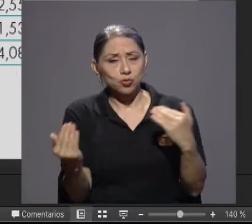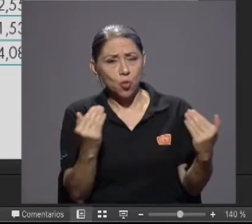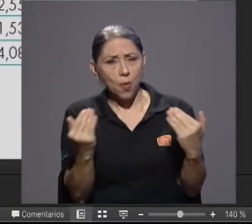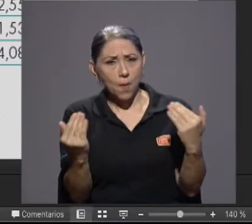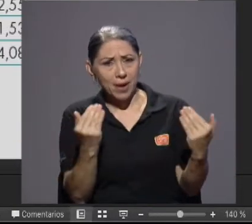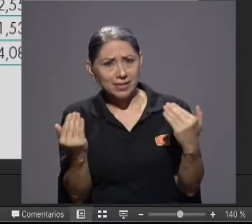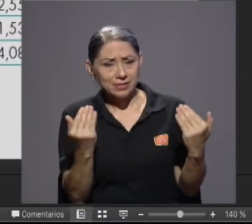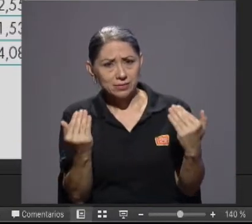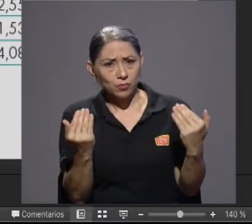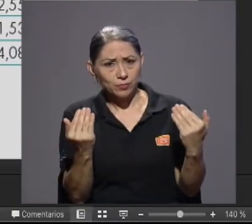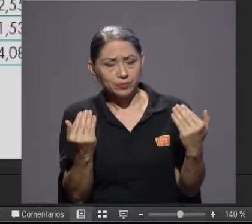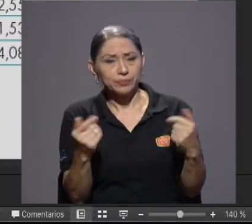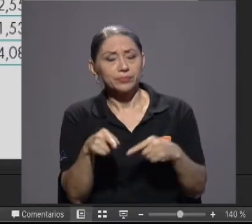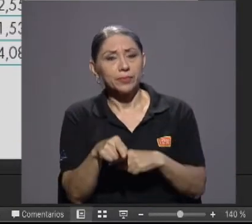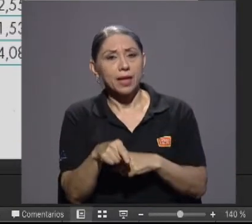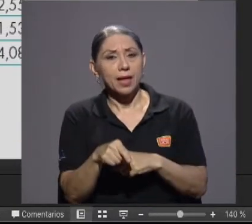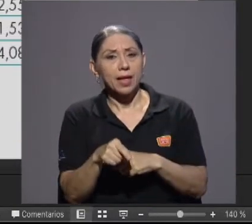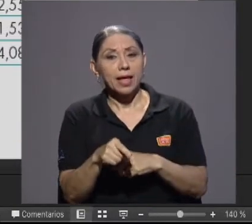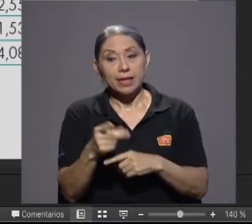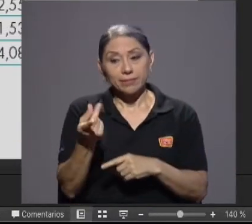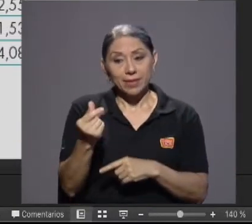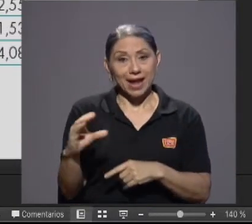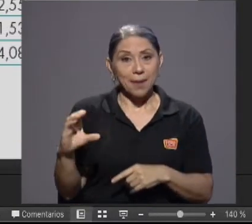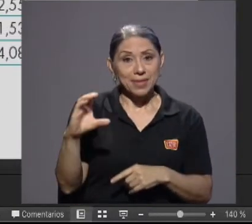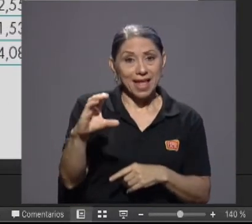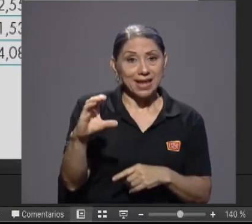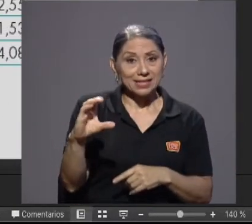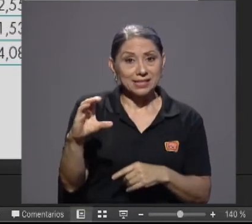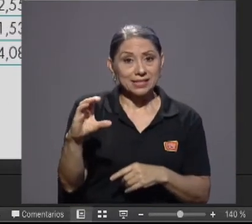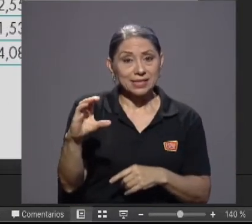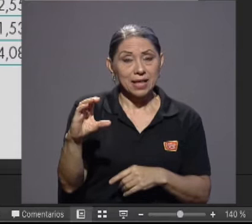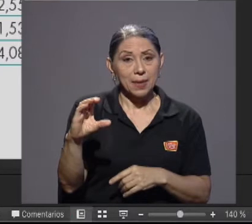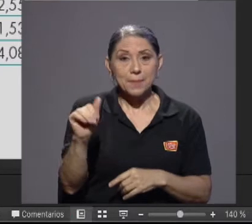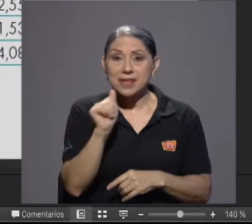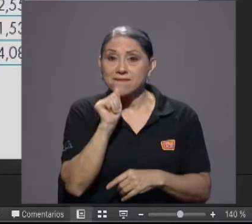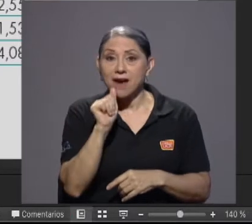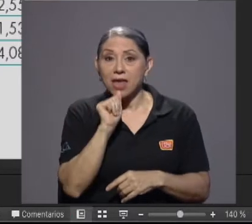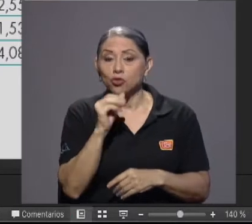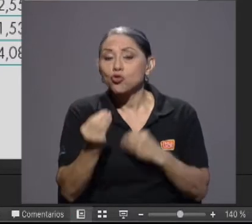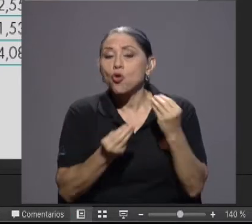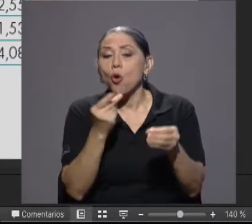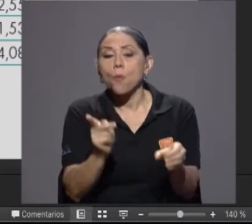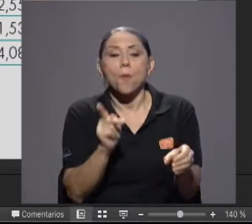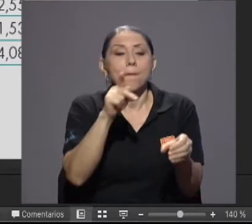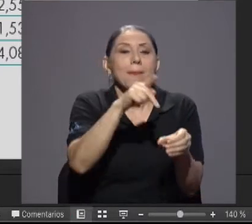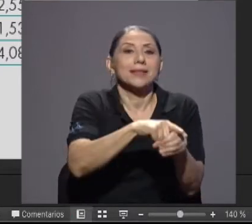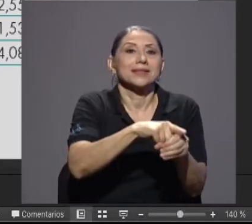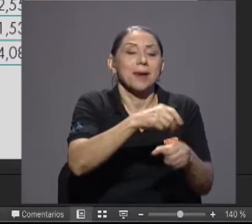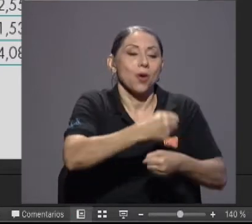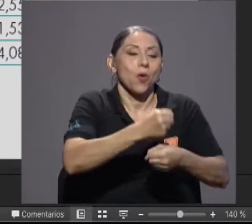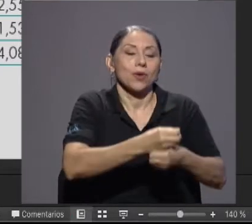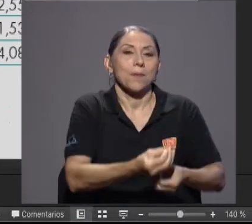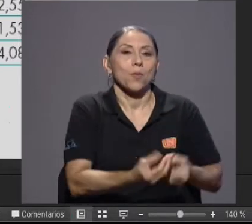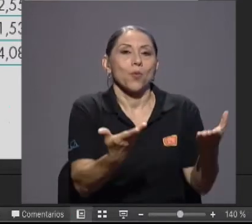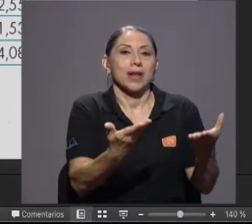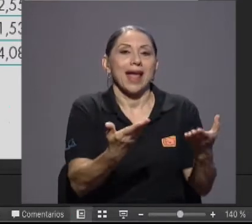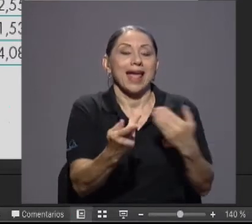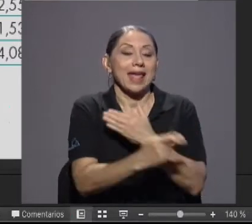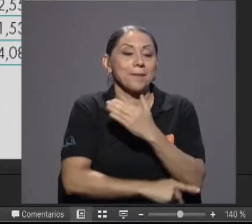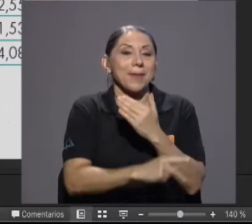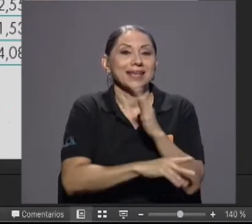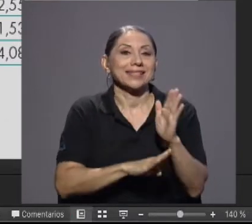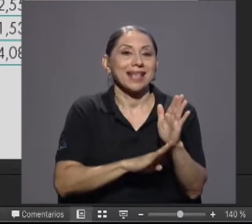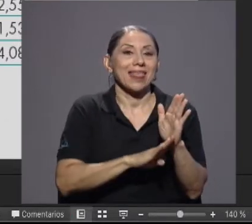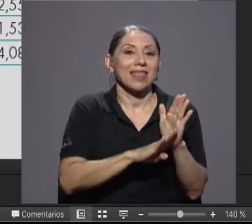esa participación de capitales privados en el desarrollo de obra pública en países en desarrollo respecto a países de